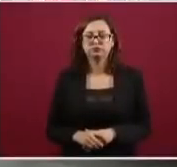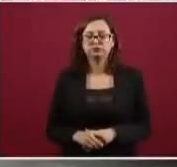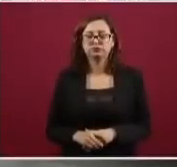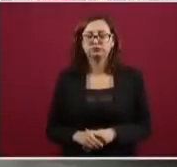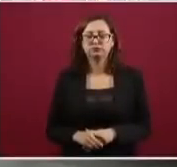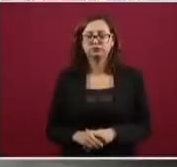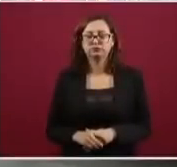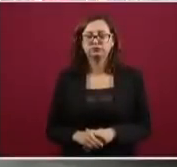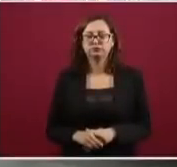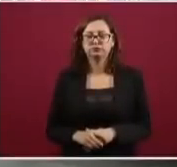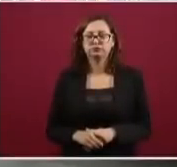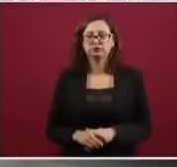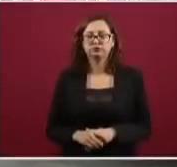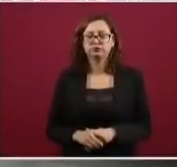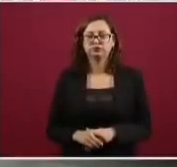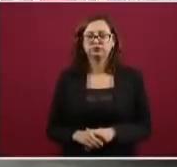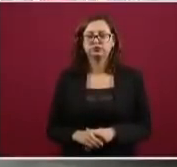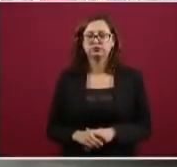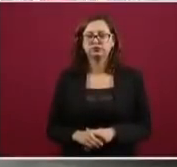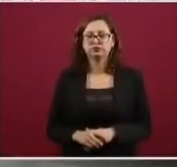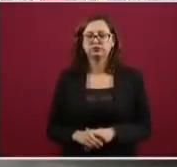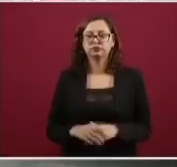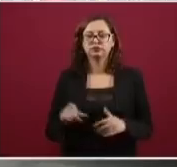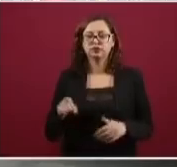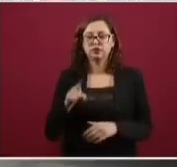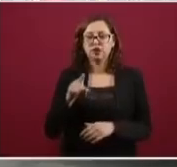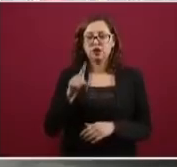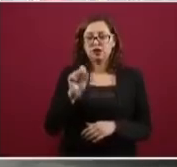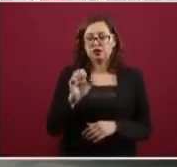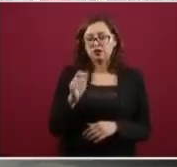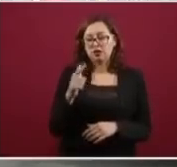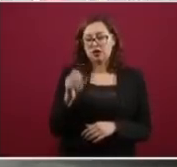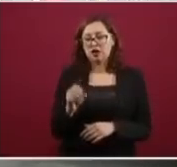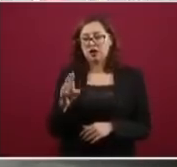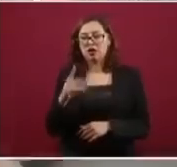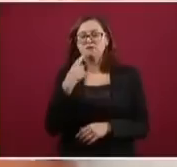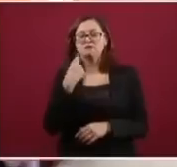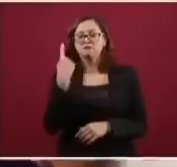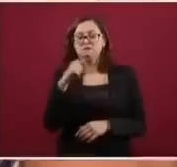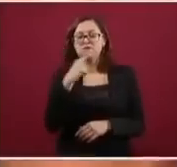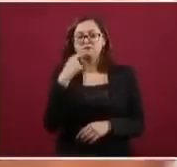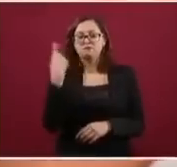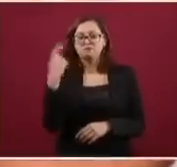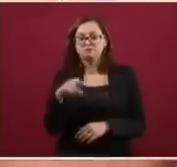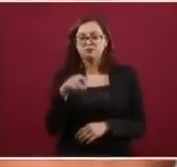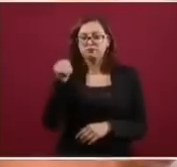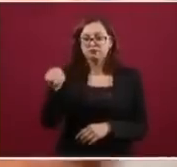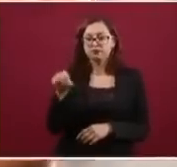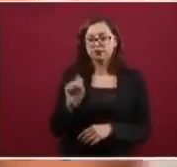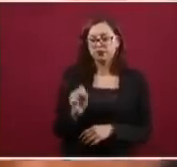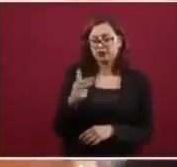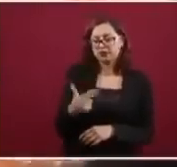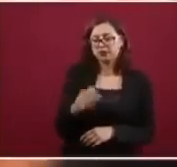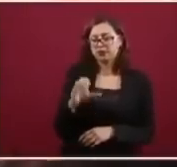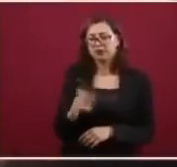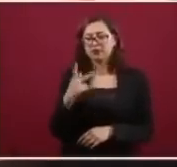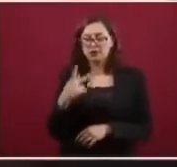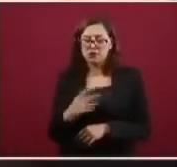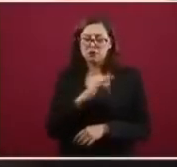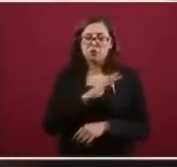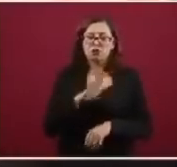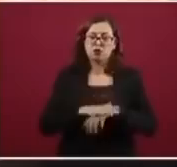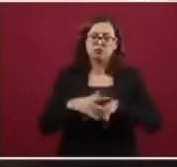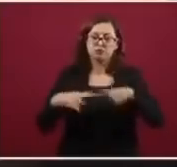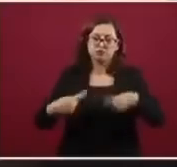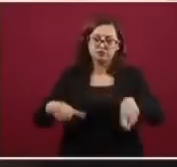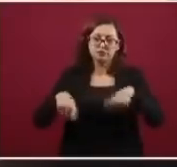y a través de la gobernación como ocurrió hace 15 días hacienda estaría en condición de flexibilizar